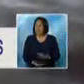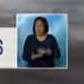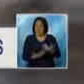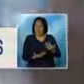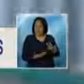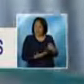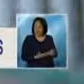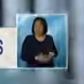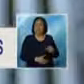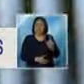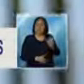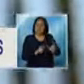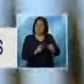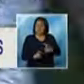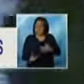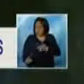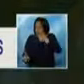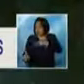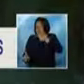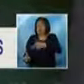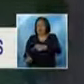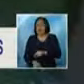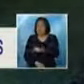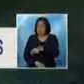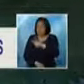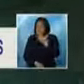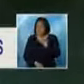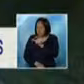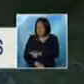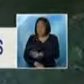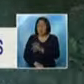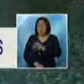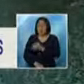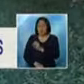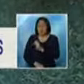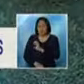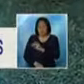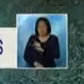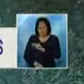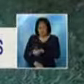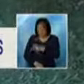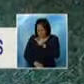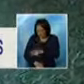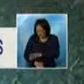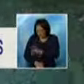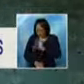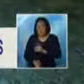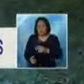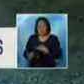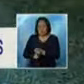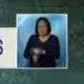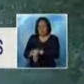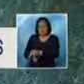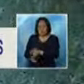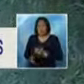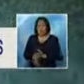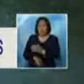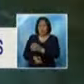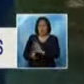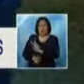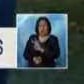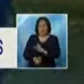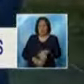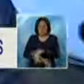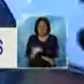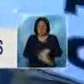Minutos antes, sicarios habían disparado contra un joven, quien sería José Antonio Morán Crisanto. A él lo encontramos herido en la cuadra 24 de la